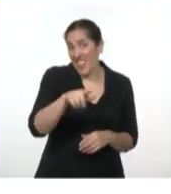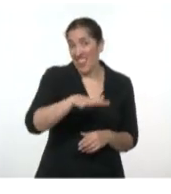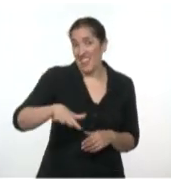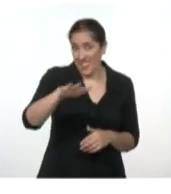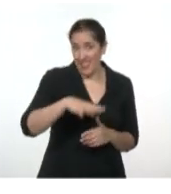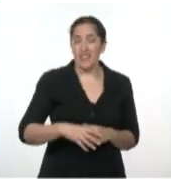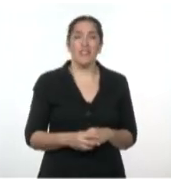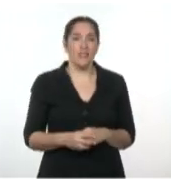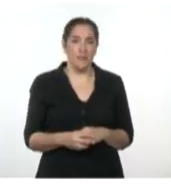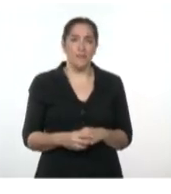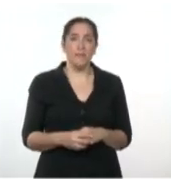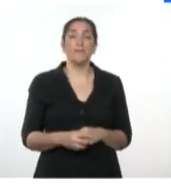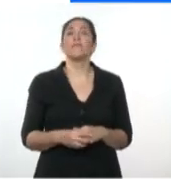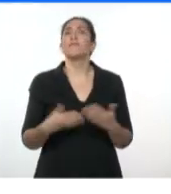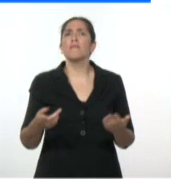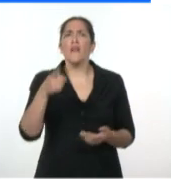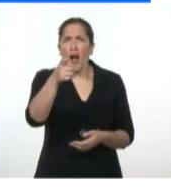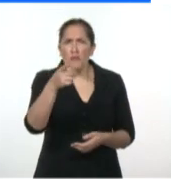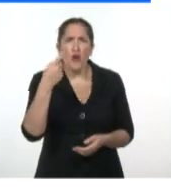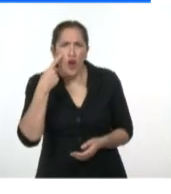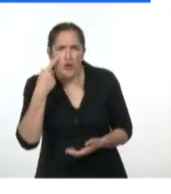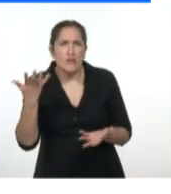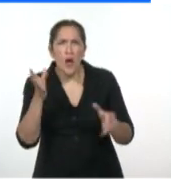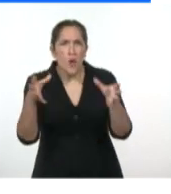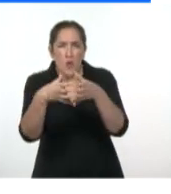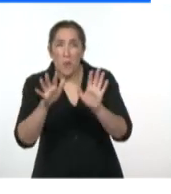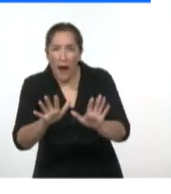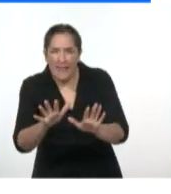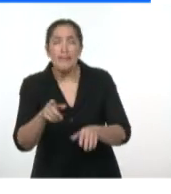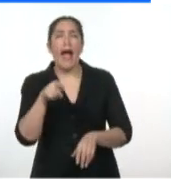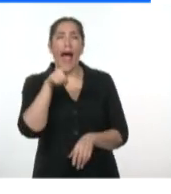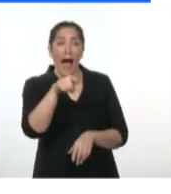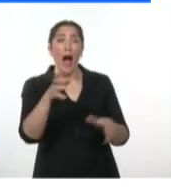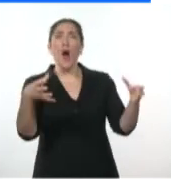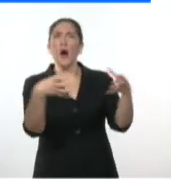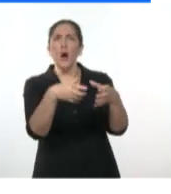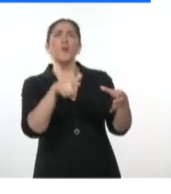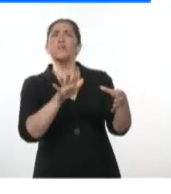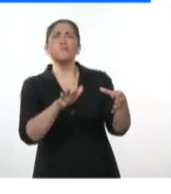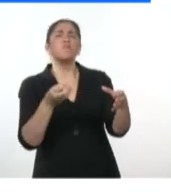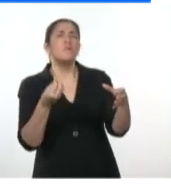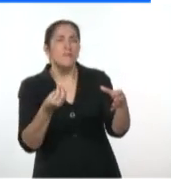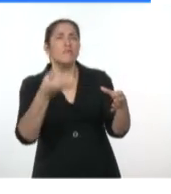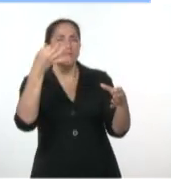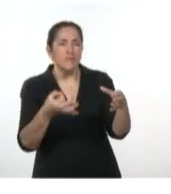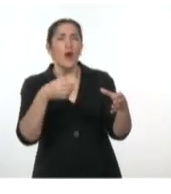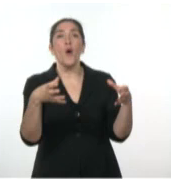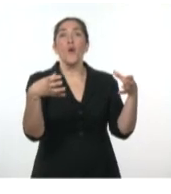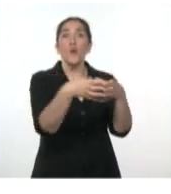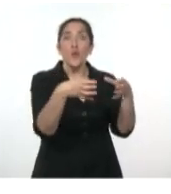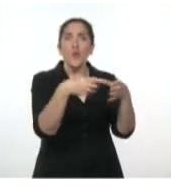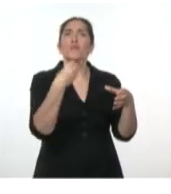comunidad. Si conoces un grupo de esas características, entonces podés referirte a él como grupo